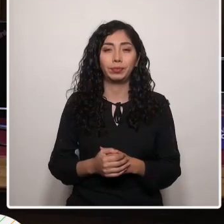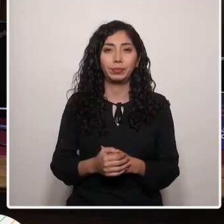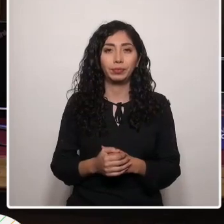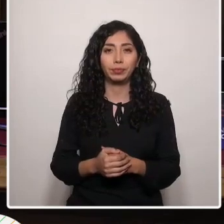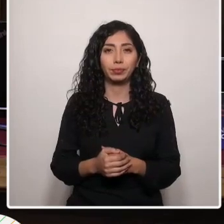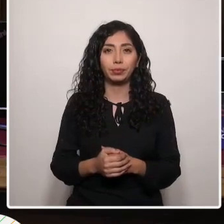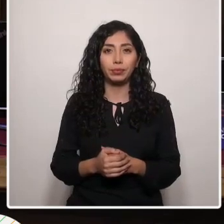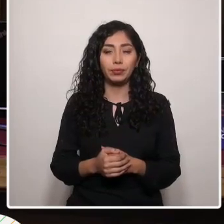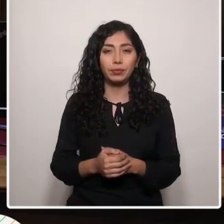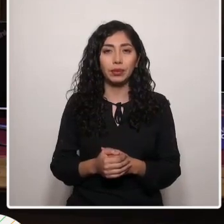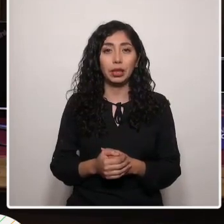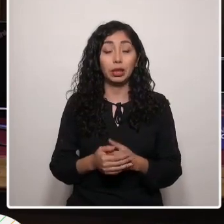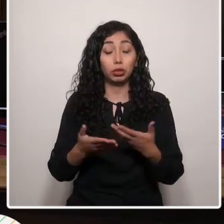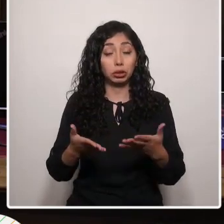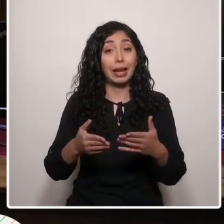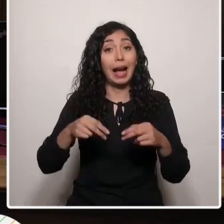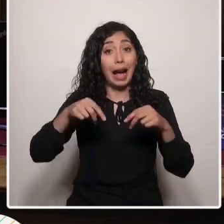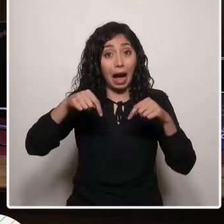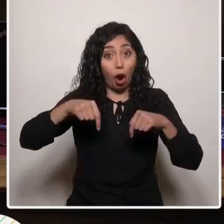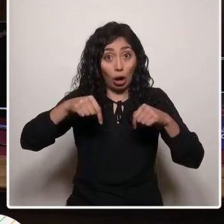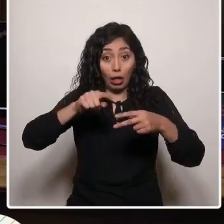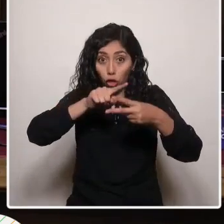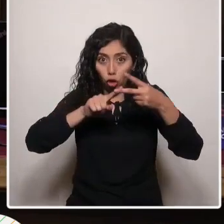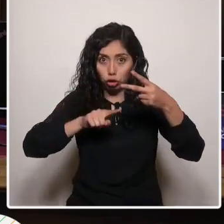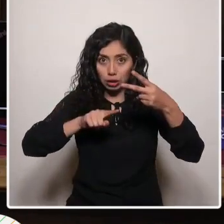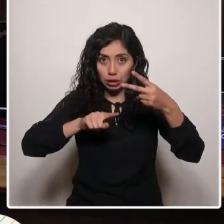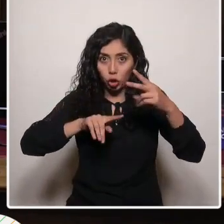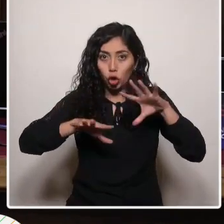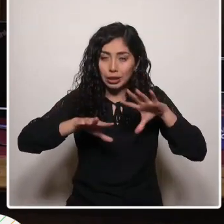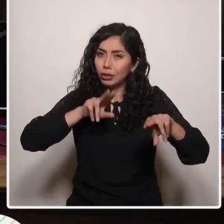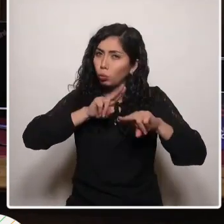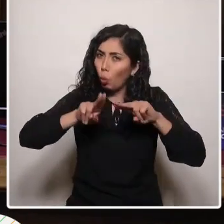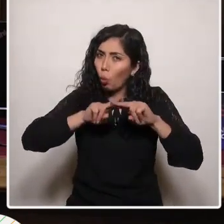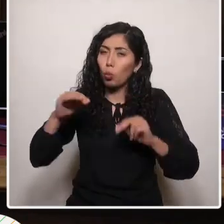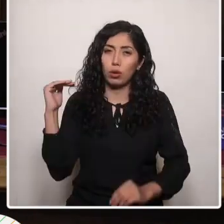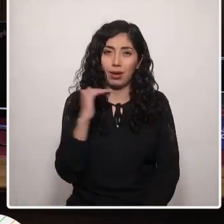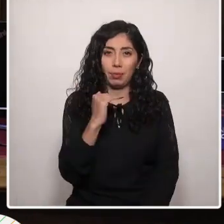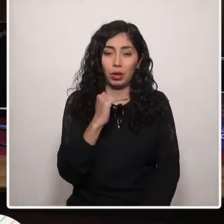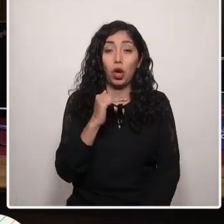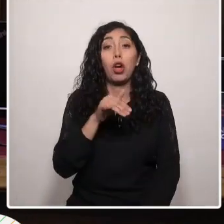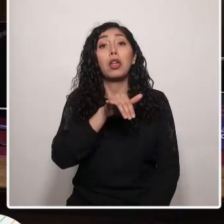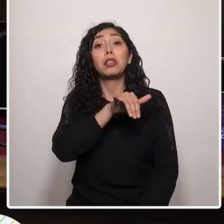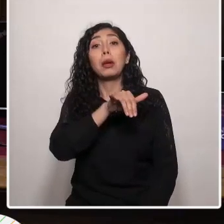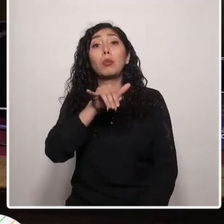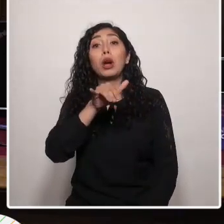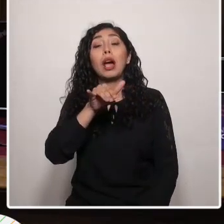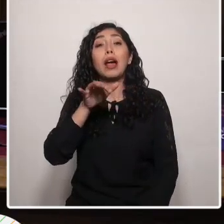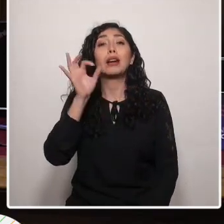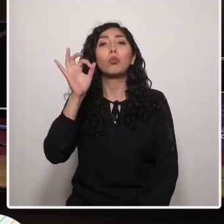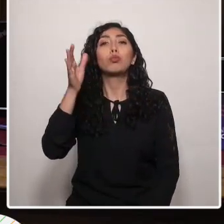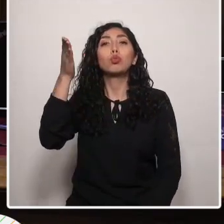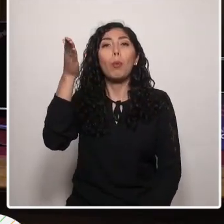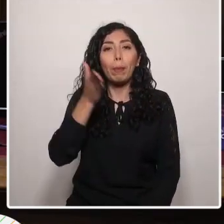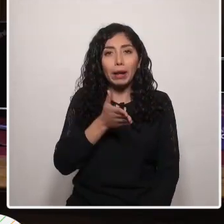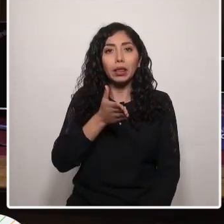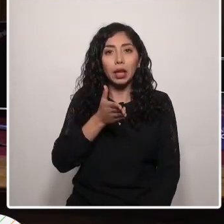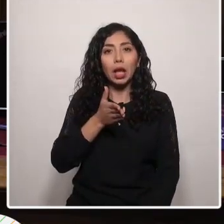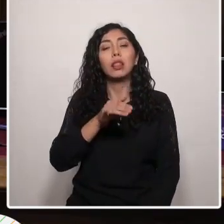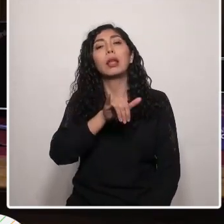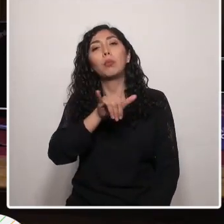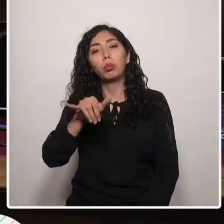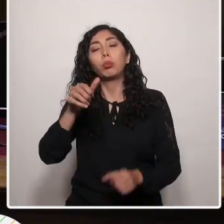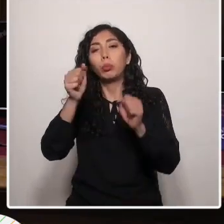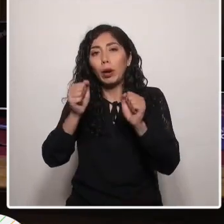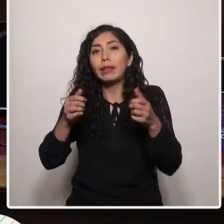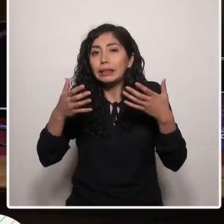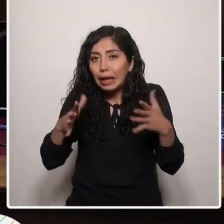Entonces, 2 cuestiones que resolver de forma primero, eventualmente en la suspensión, para después proceder ya